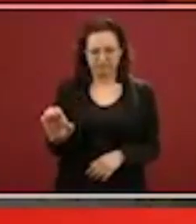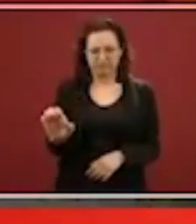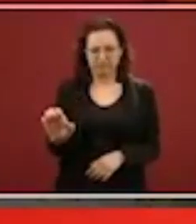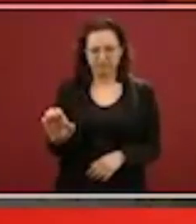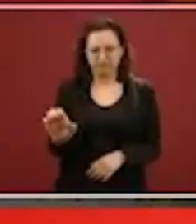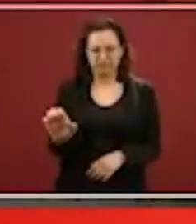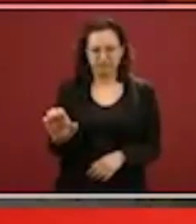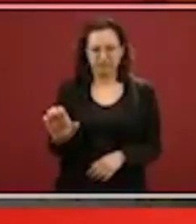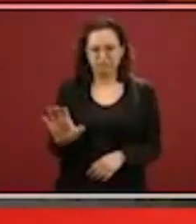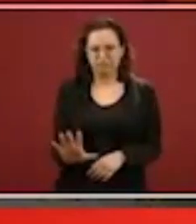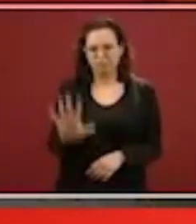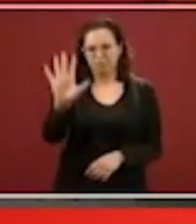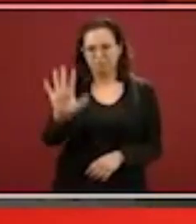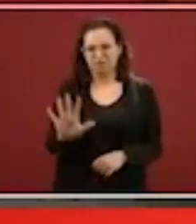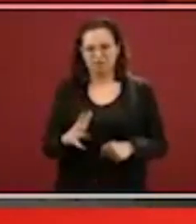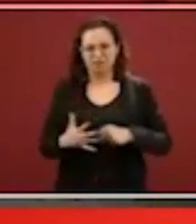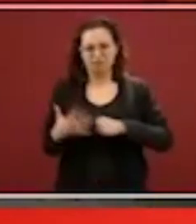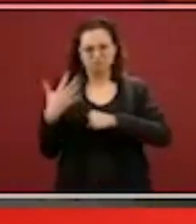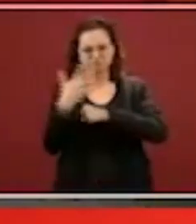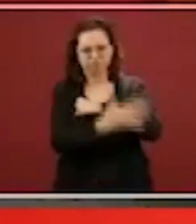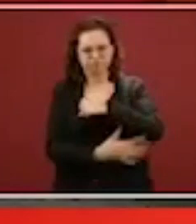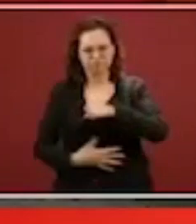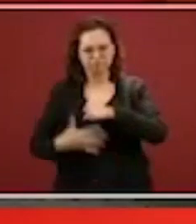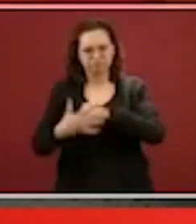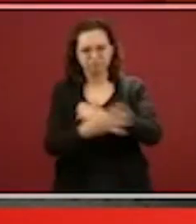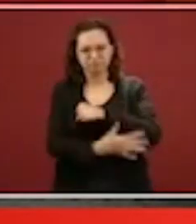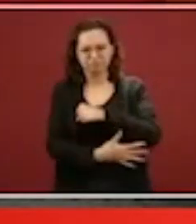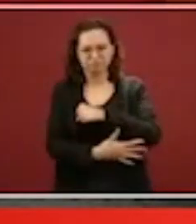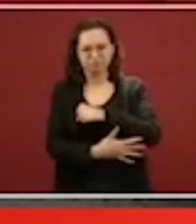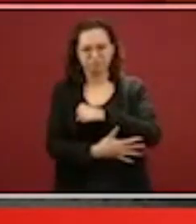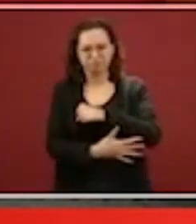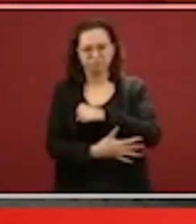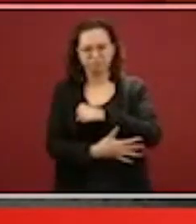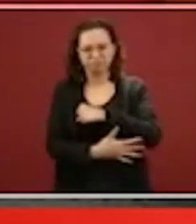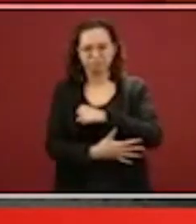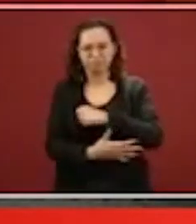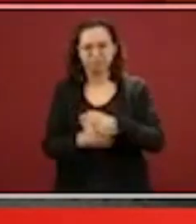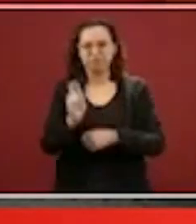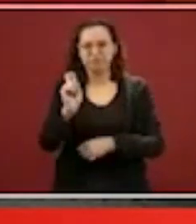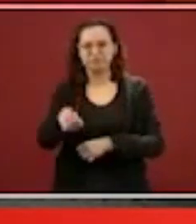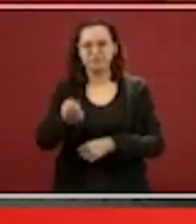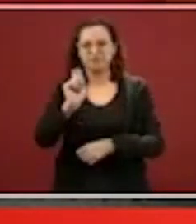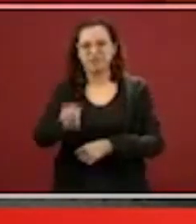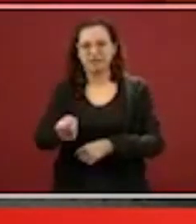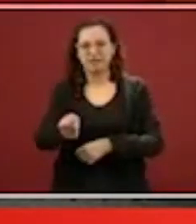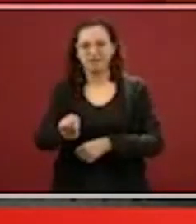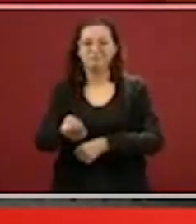El escudo protector es la honestidad.